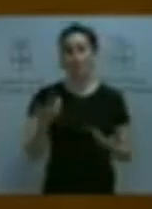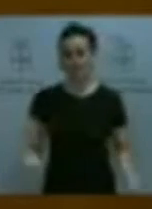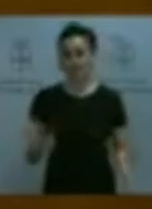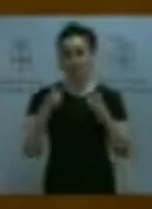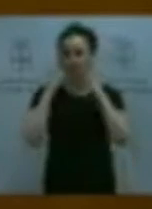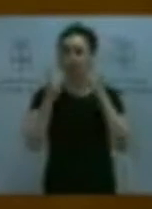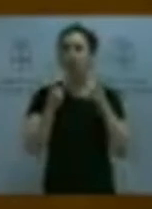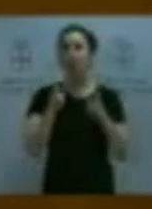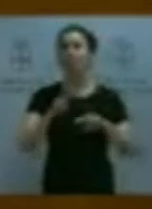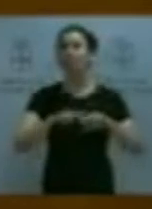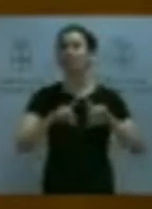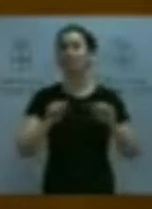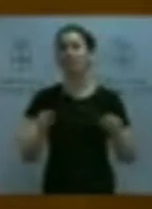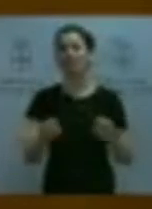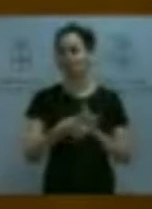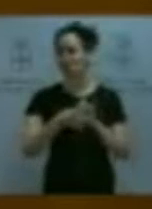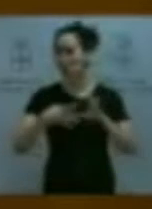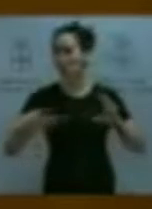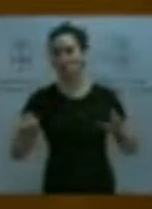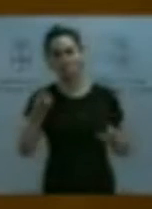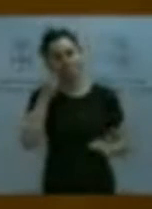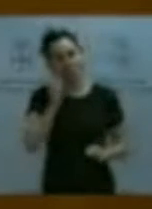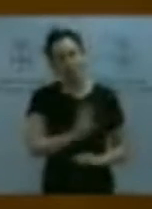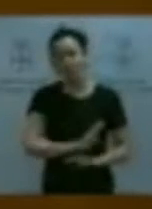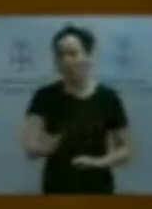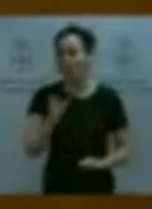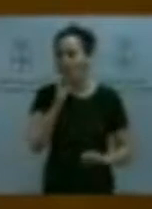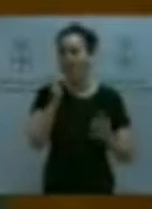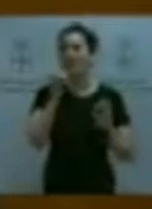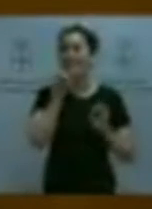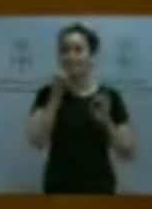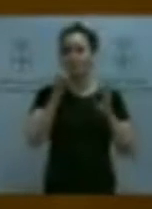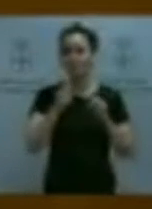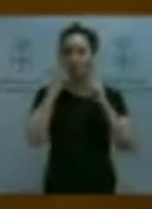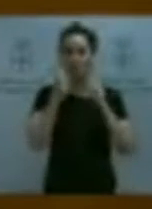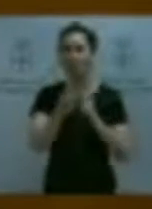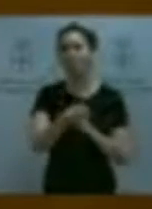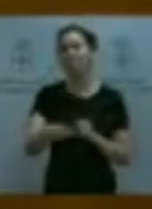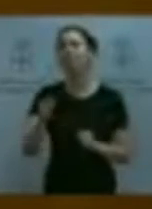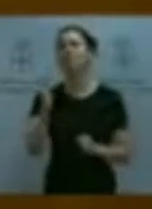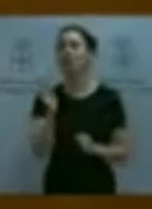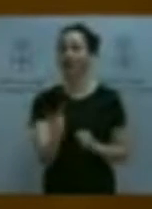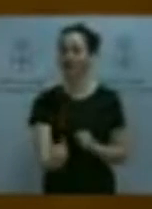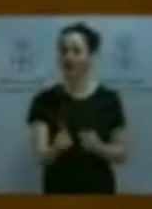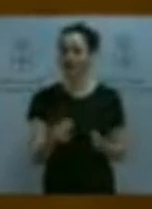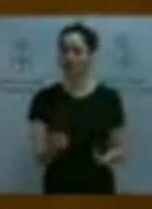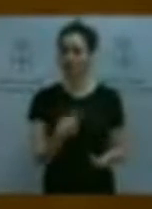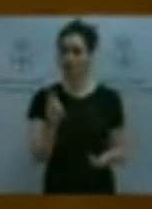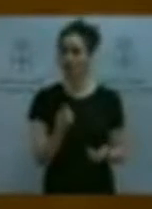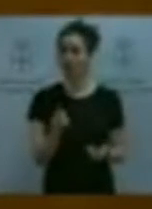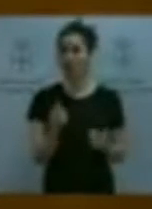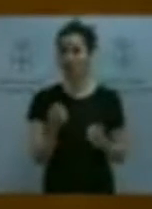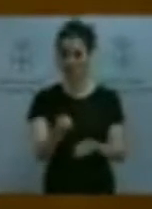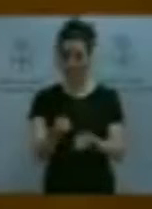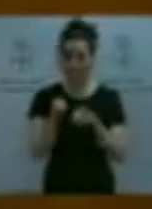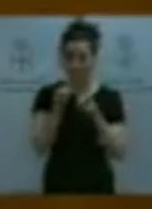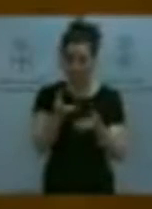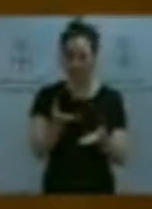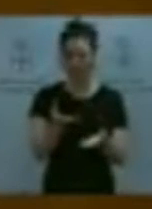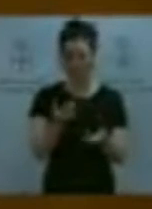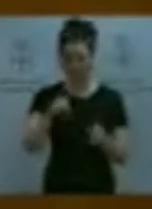esfuerzos se ven los resultados. Y miren, nosotros, al final voy a dar otros datos también muy calentitos de hoy, que al final, por mucho